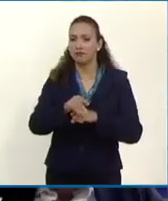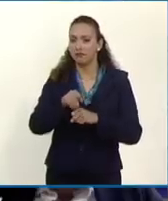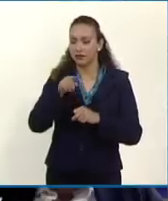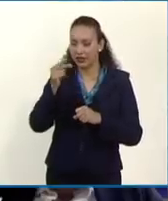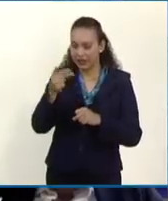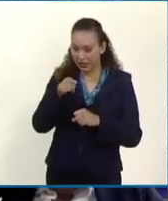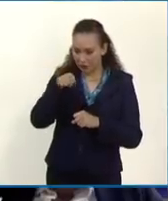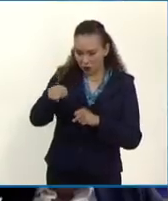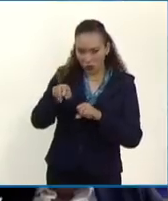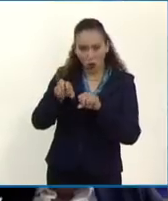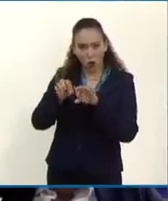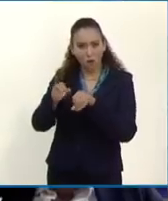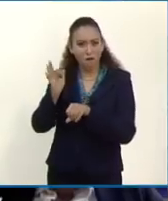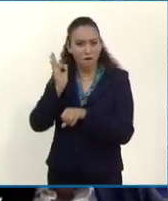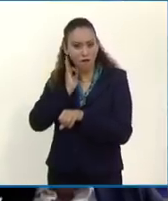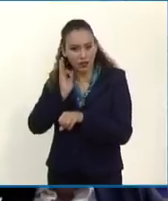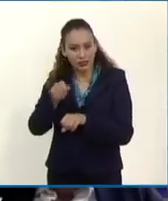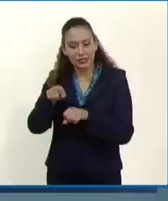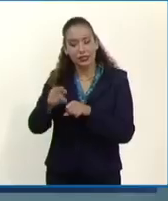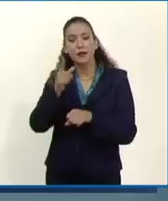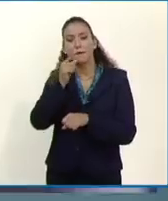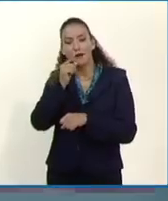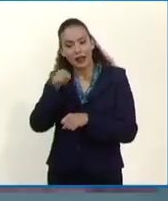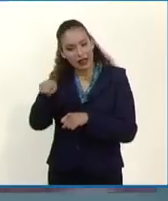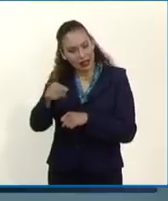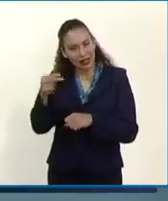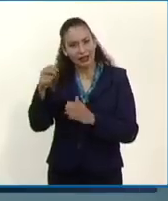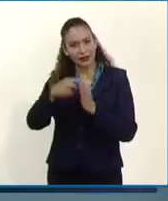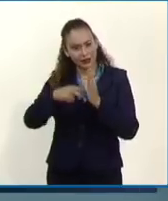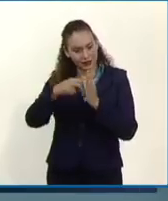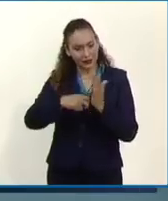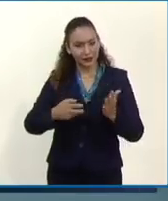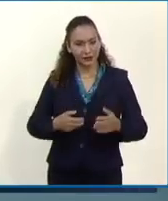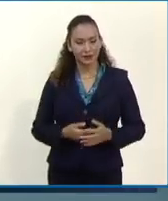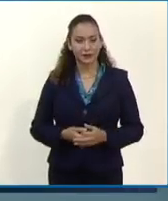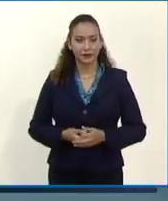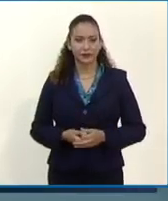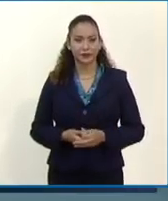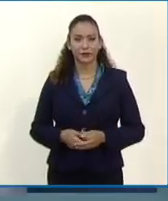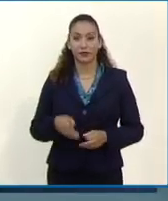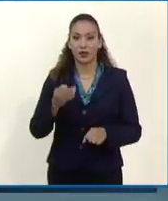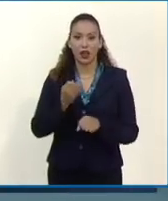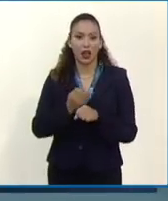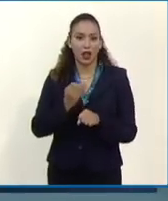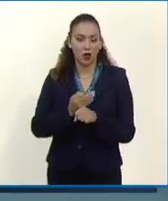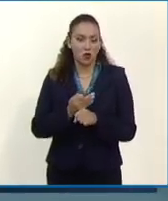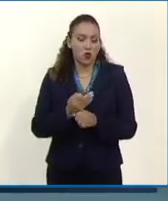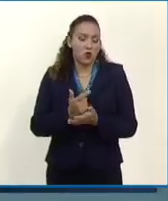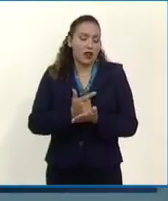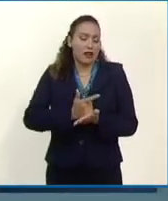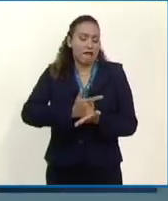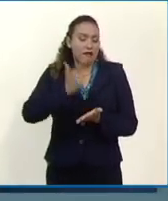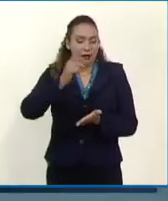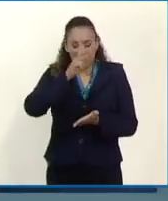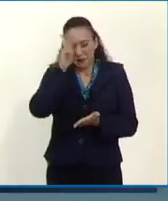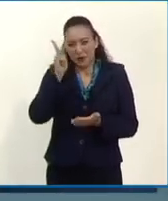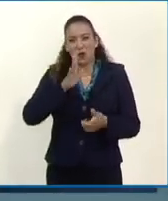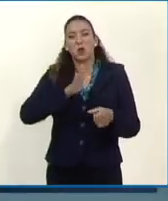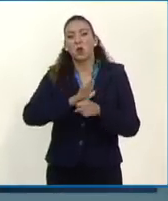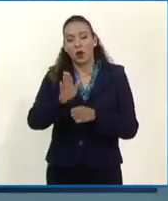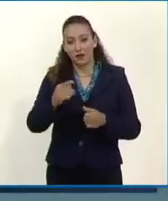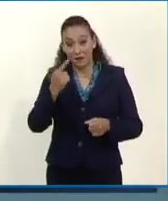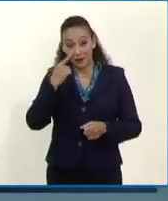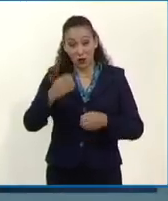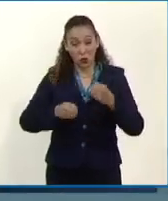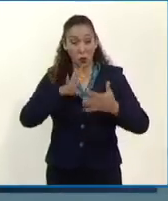de justicia y la justicia local. Pero el error, grave error de la justicia penal está desde